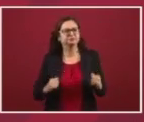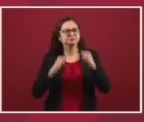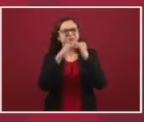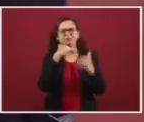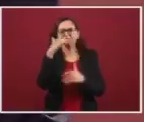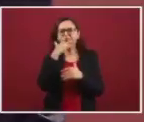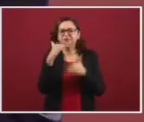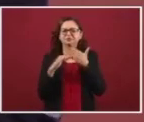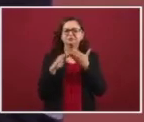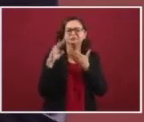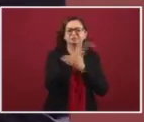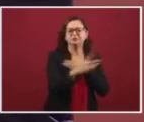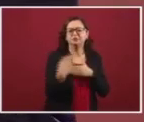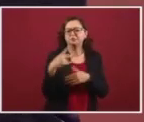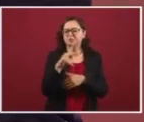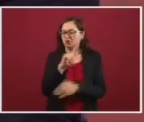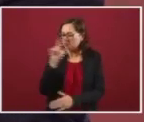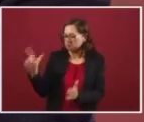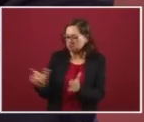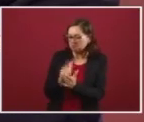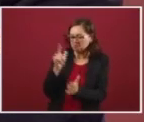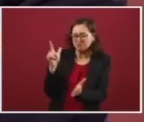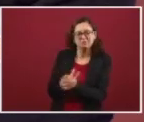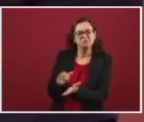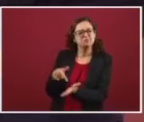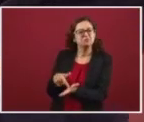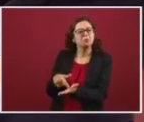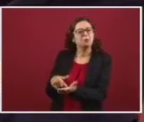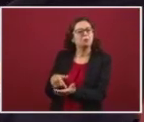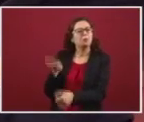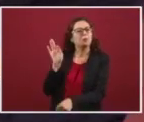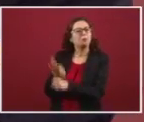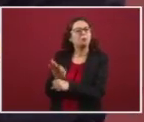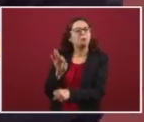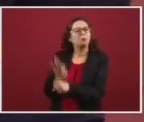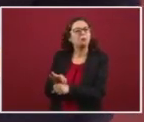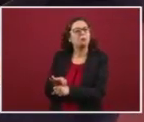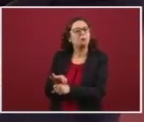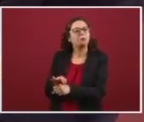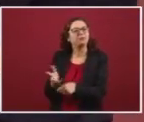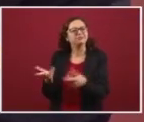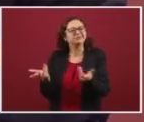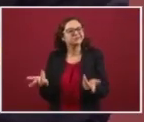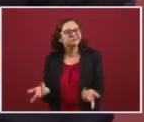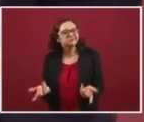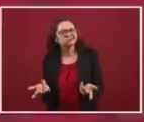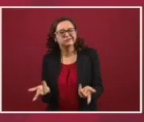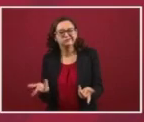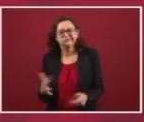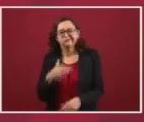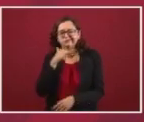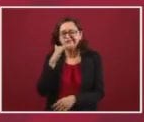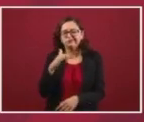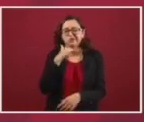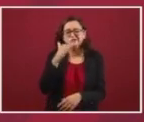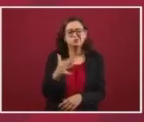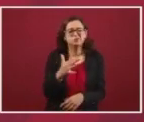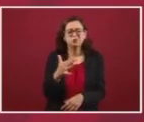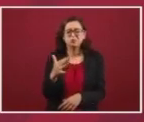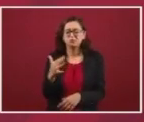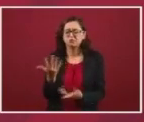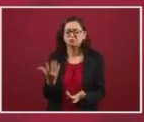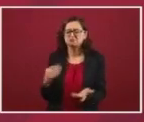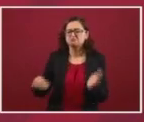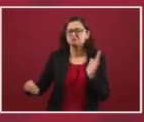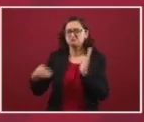no modificas primero la ley y conviertes la corrupción en delito grave?